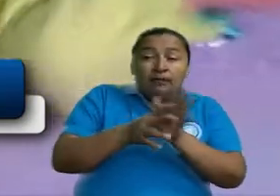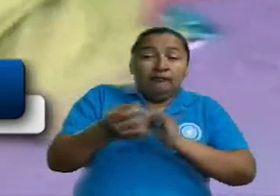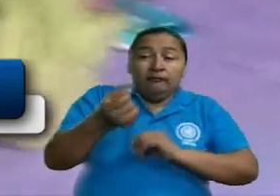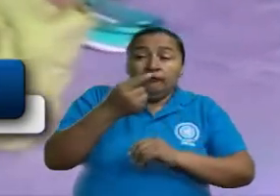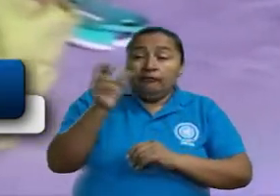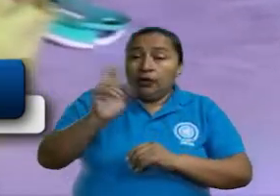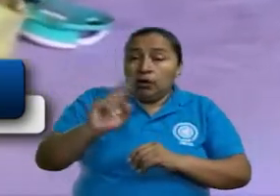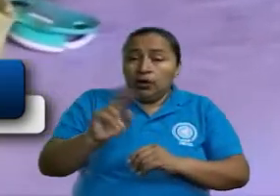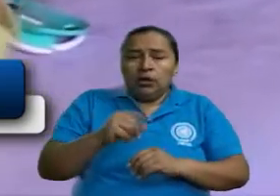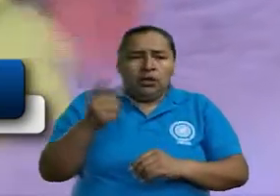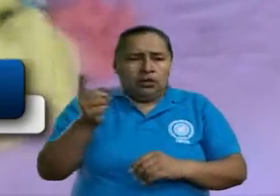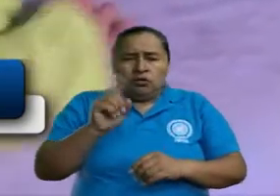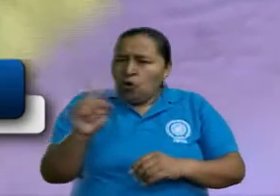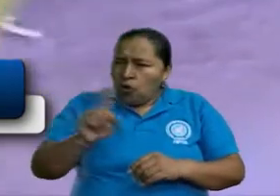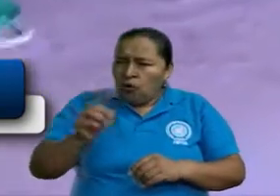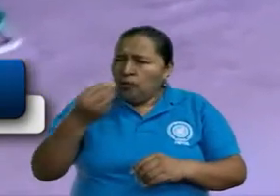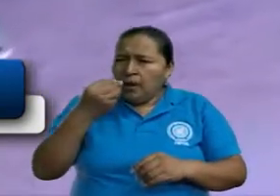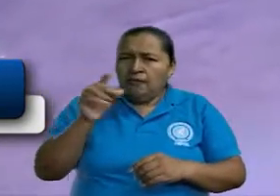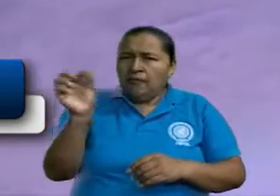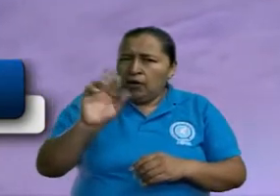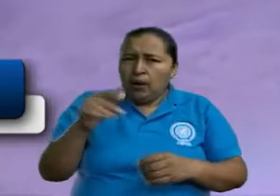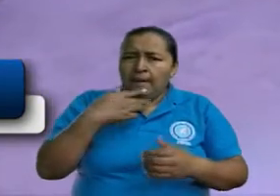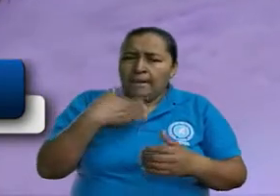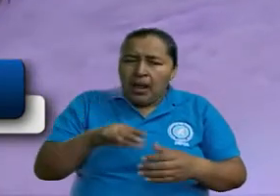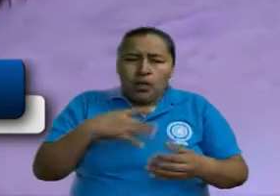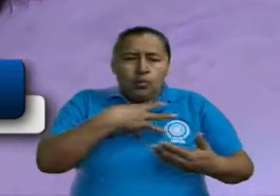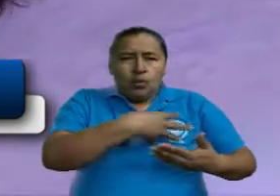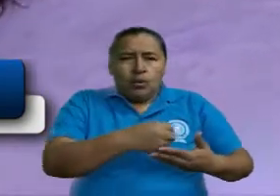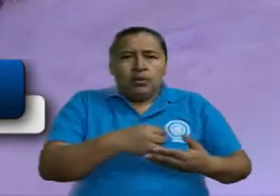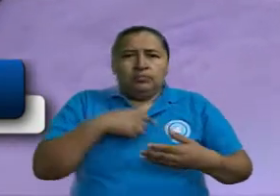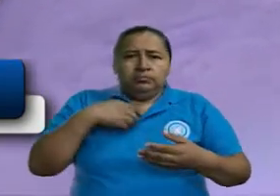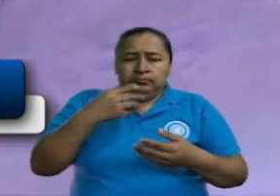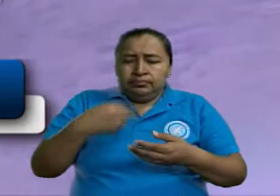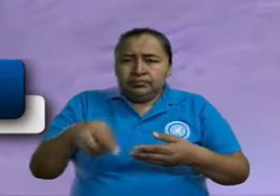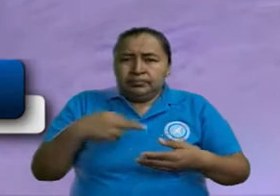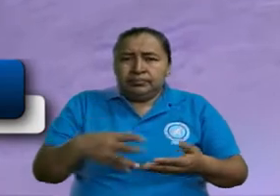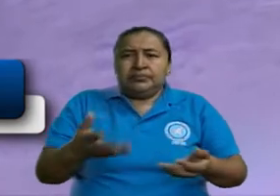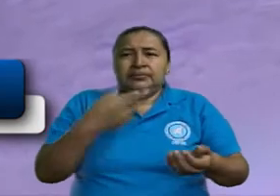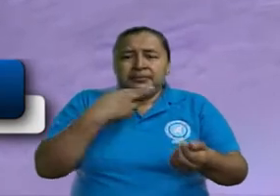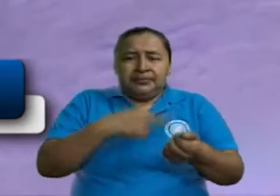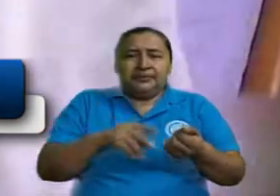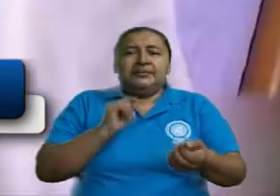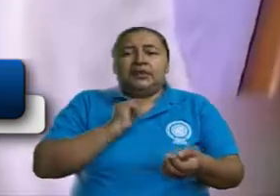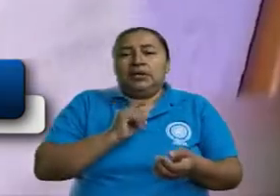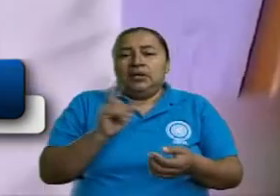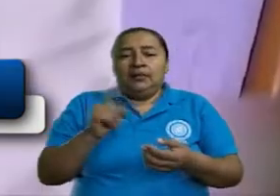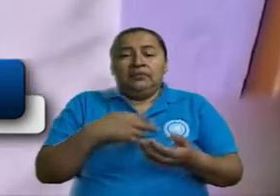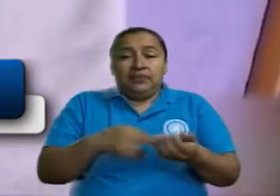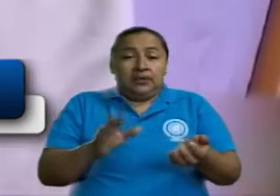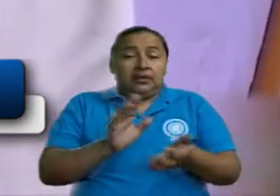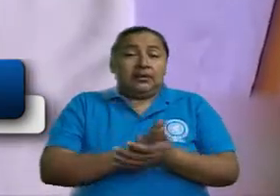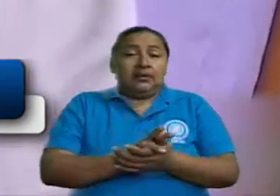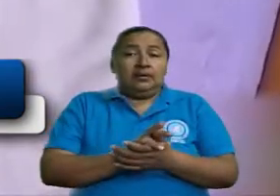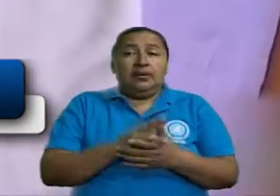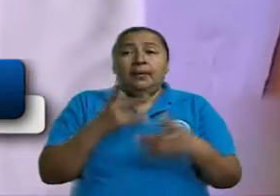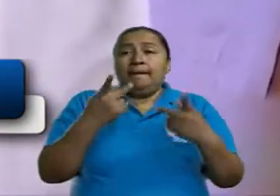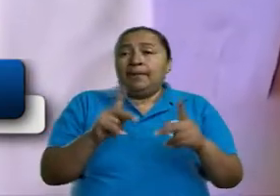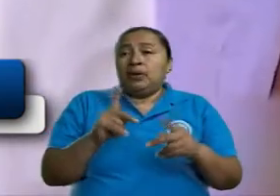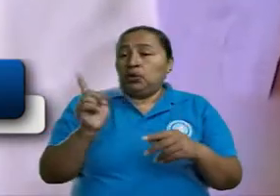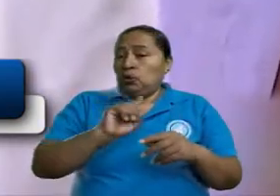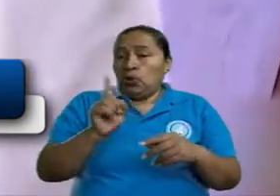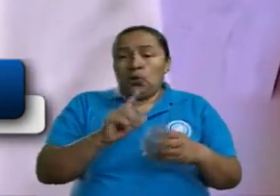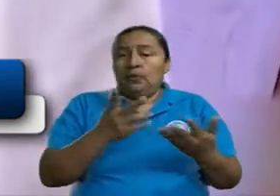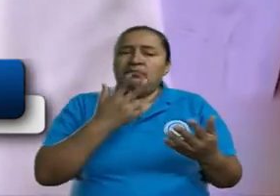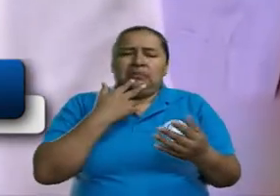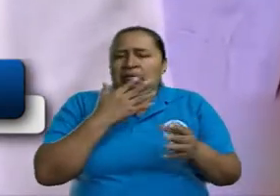abuelitas, no comas frijoles. Porque se te va a podrir la sangre, ¿no? Eso es lo que le dicen, te va a podrir la sangre. Pero no, eso no